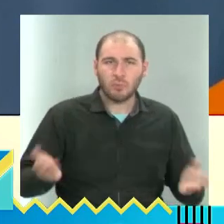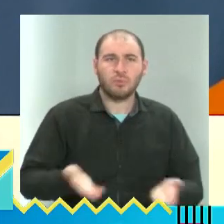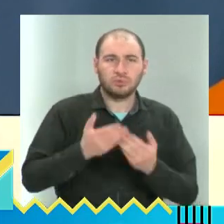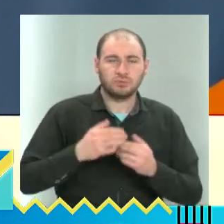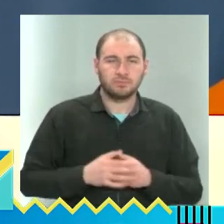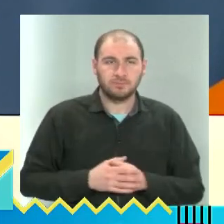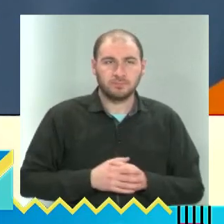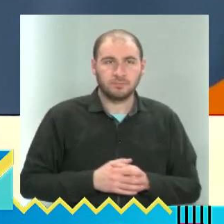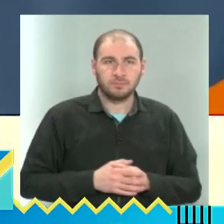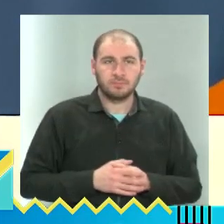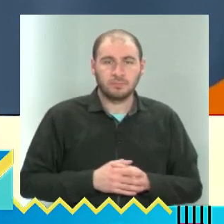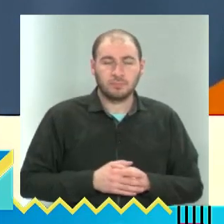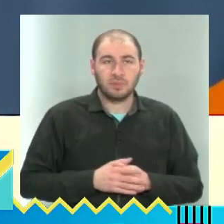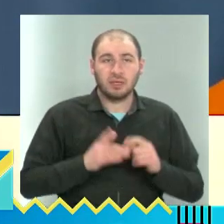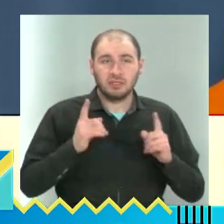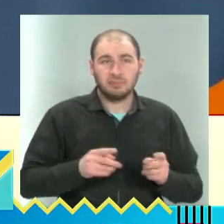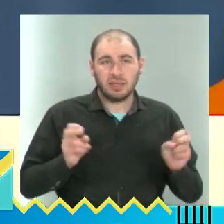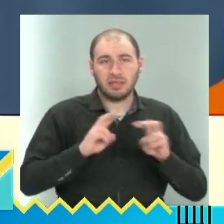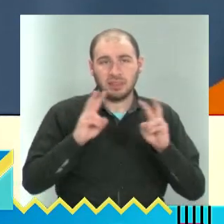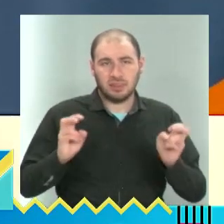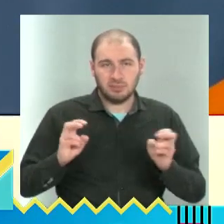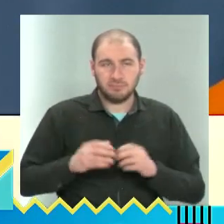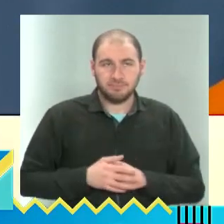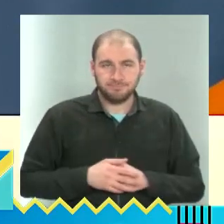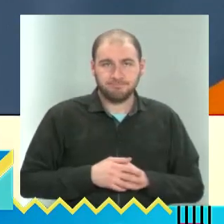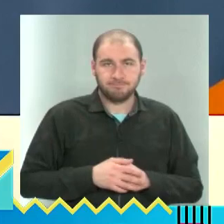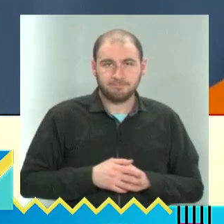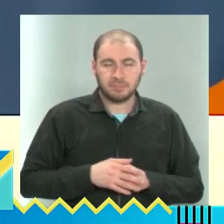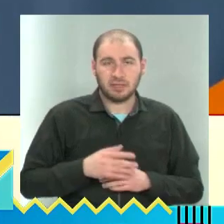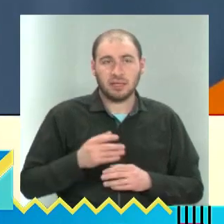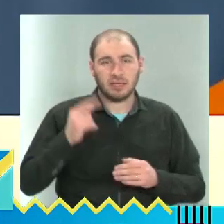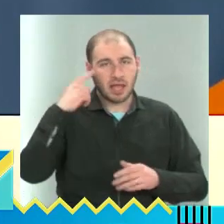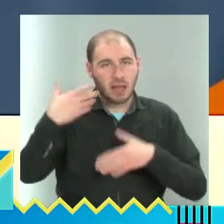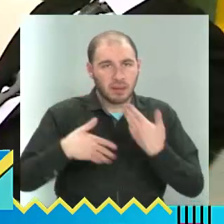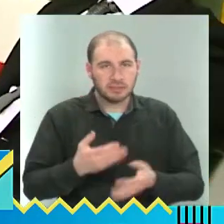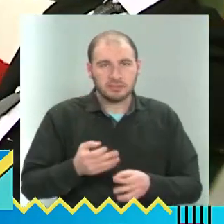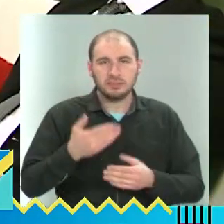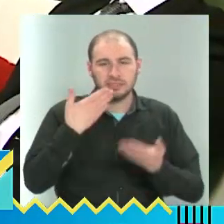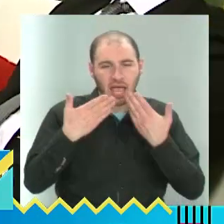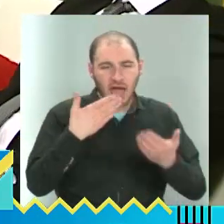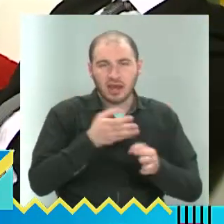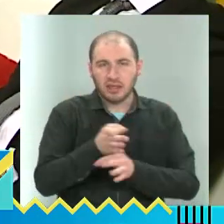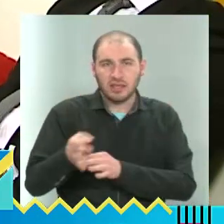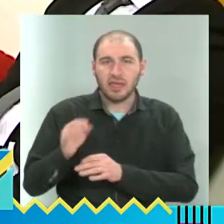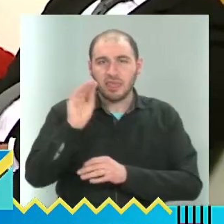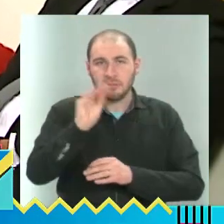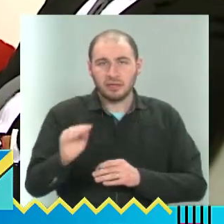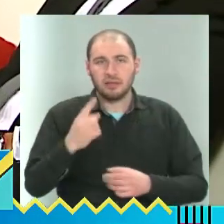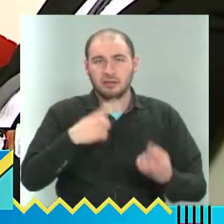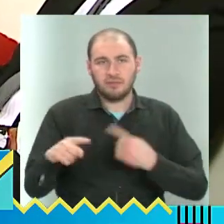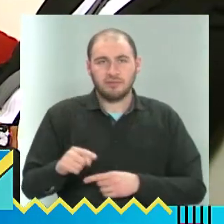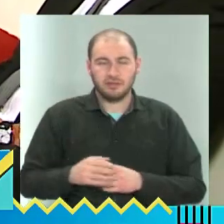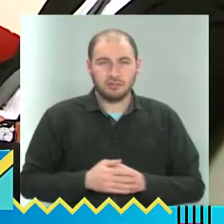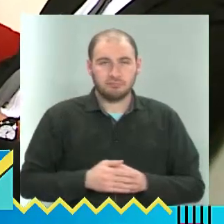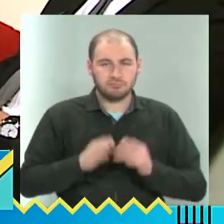promoción y en la parte de, digamos, de capacitaciones, dando charlas en los distintos departamentos y